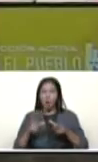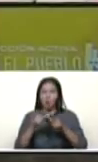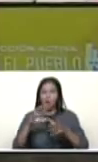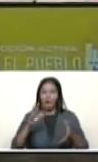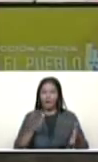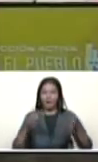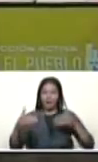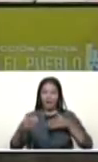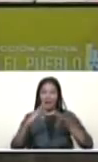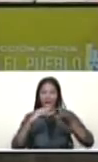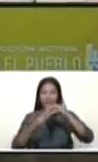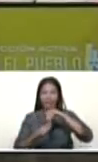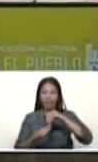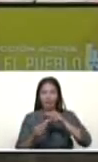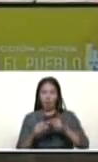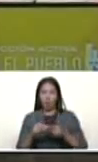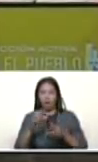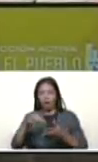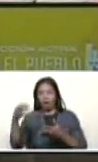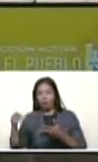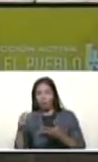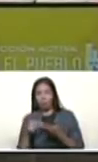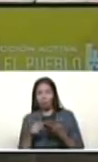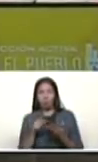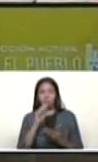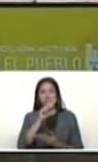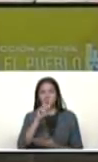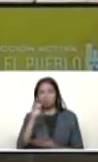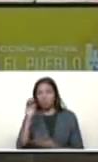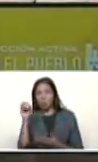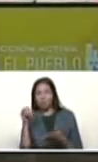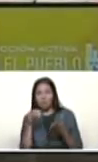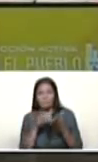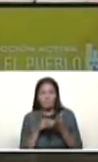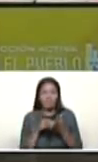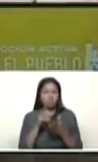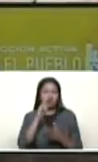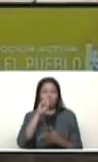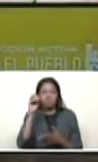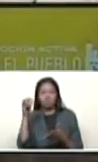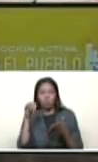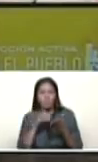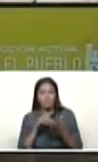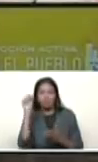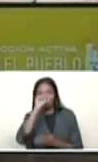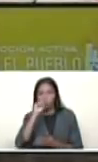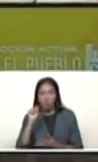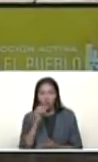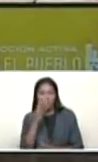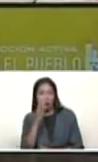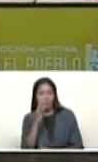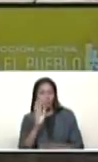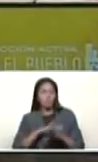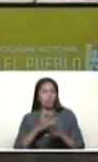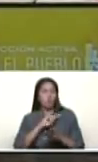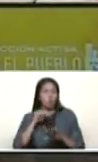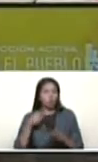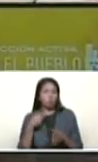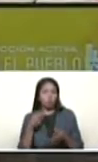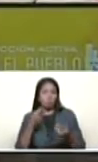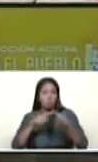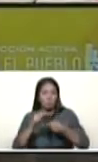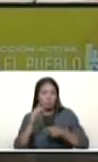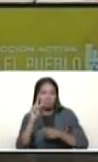CLAP esa, producto por producto, te salen 150, 180, 200 mil bolívares. ¿Pero por qué nosotros la podemos